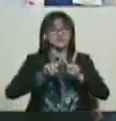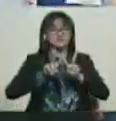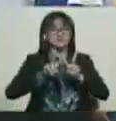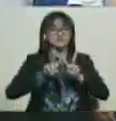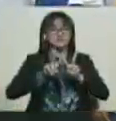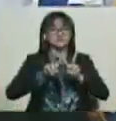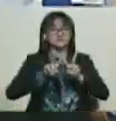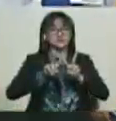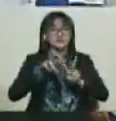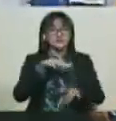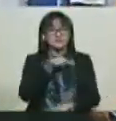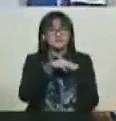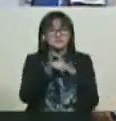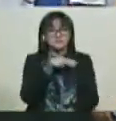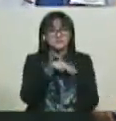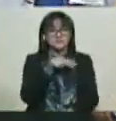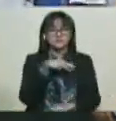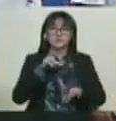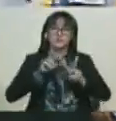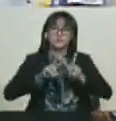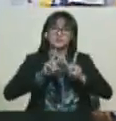gran misión vivienda venezuela